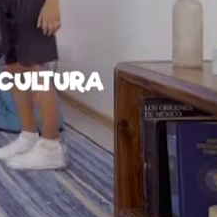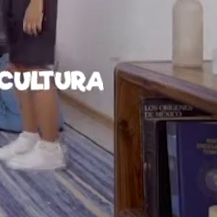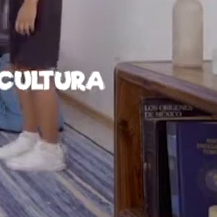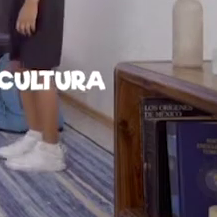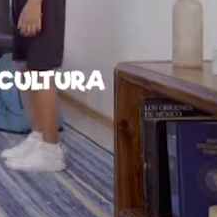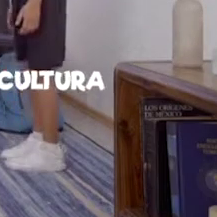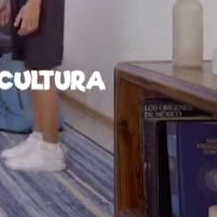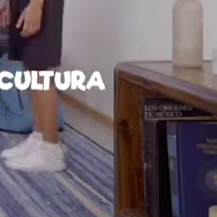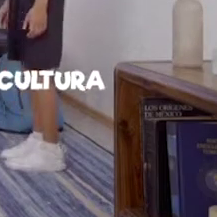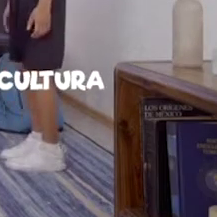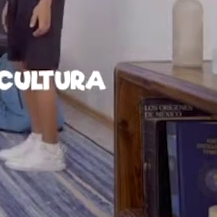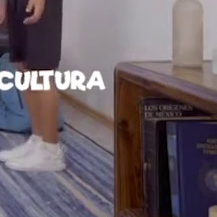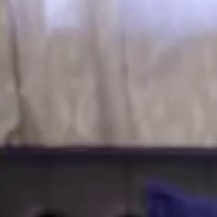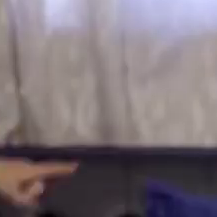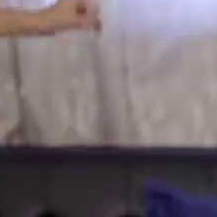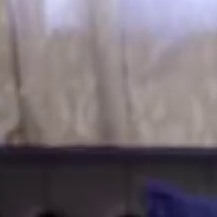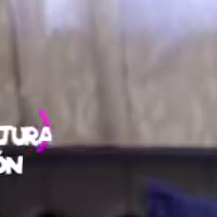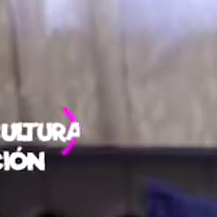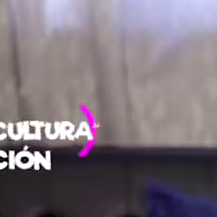¡Gracias!